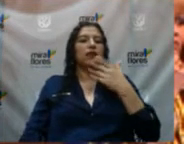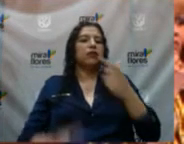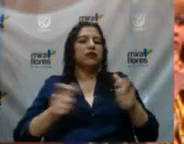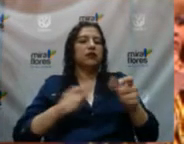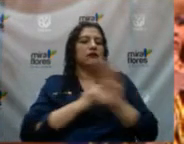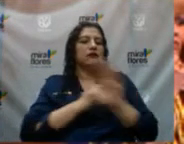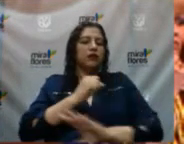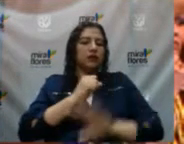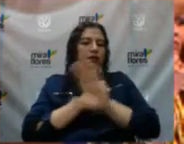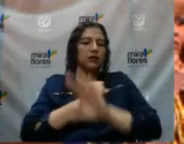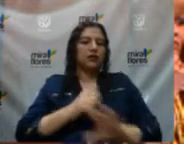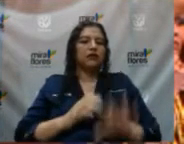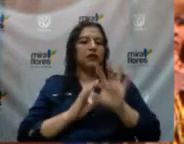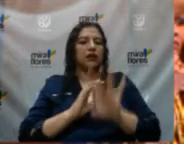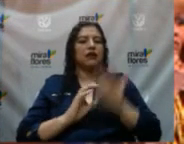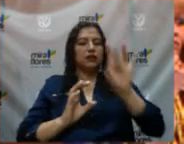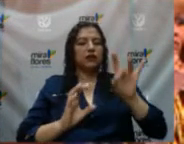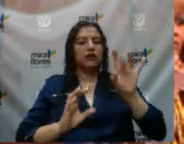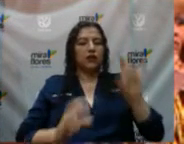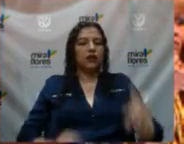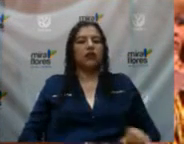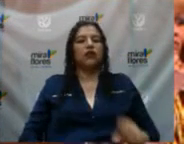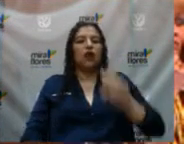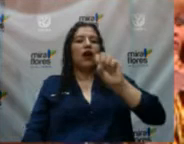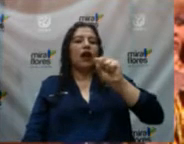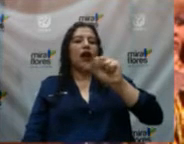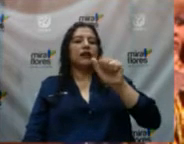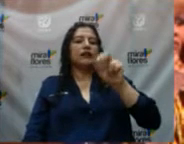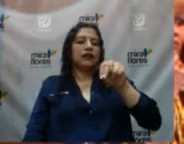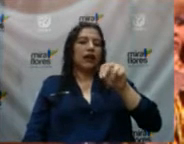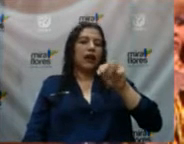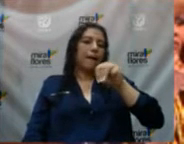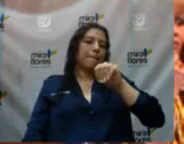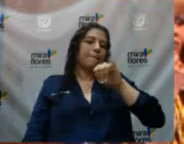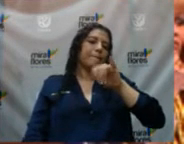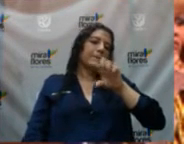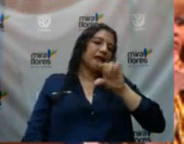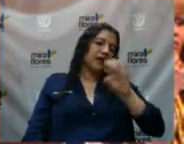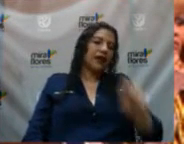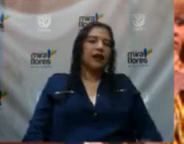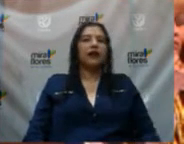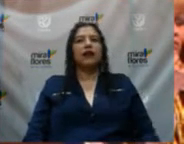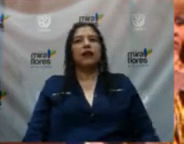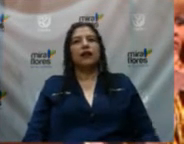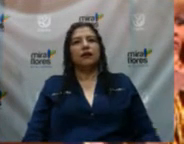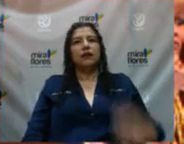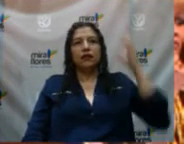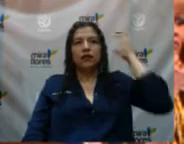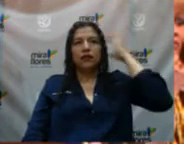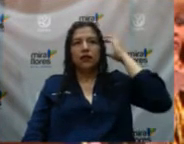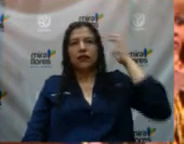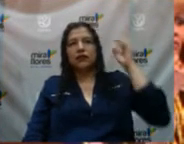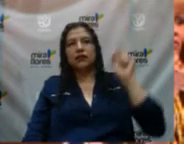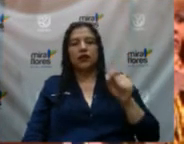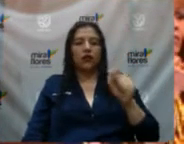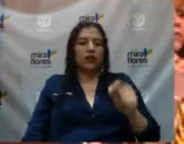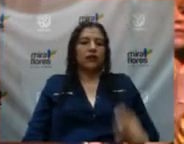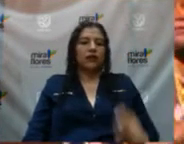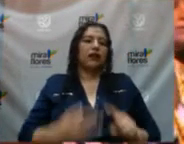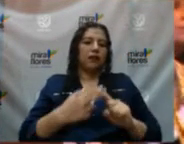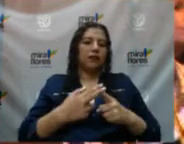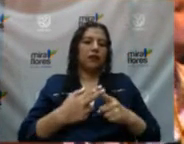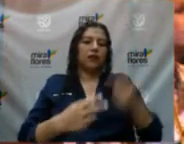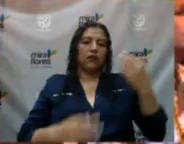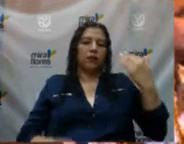protectores, escogiendo a San Miguel para Miraflores como patrón. Y con este nombre se le